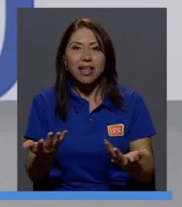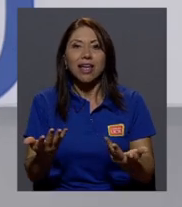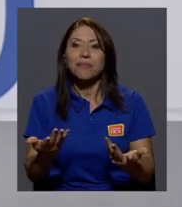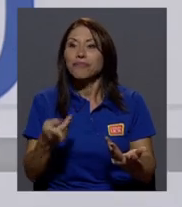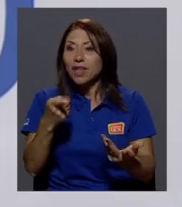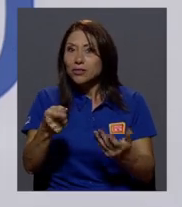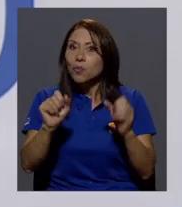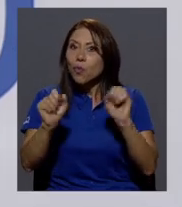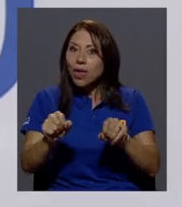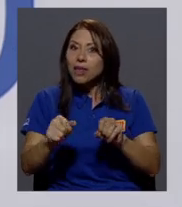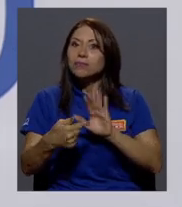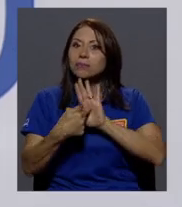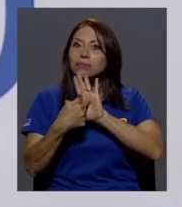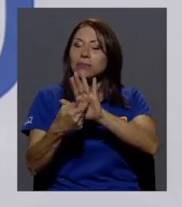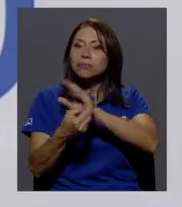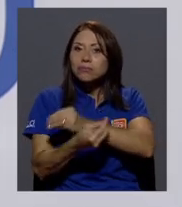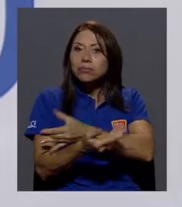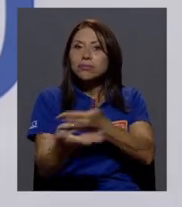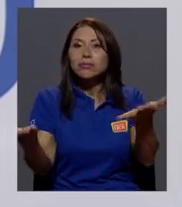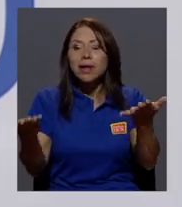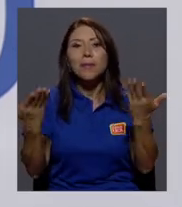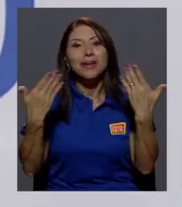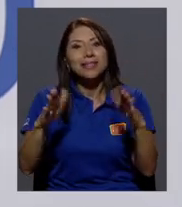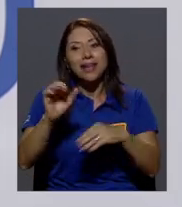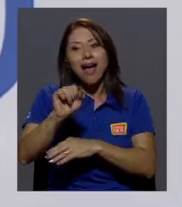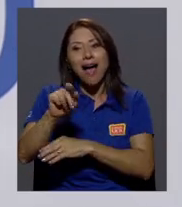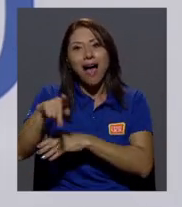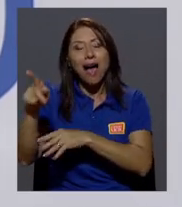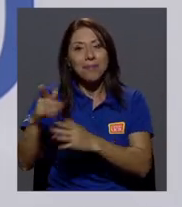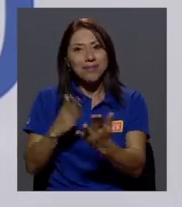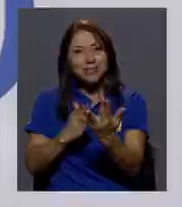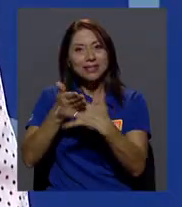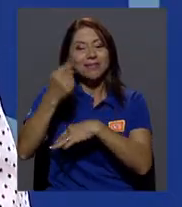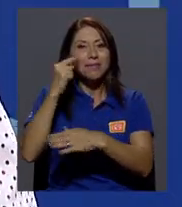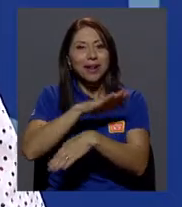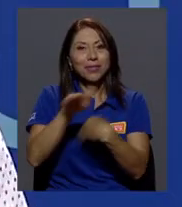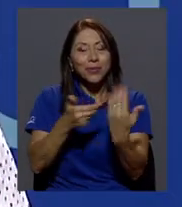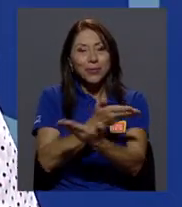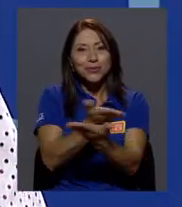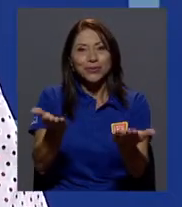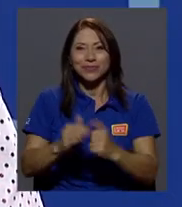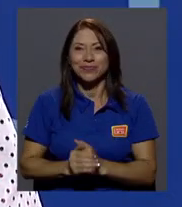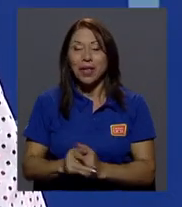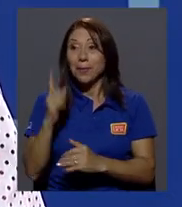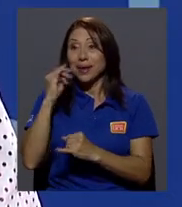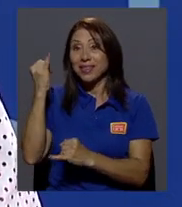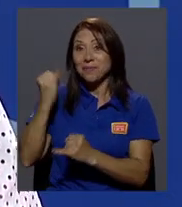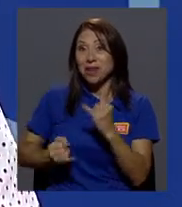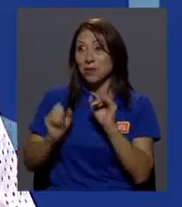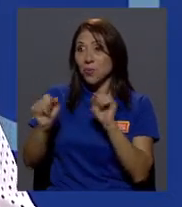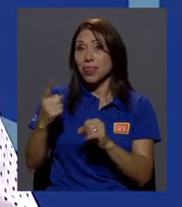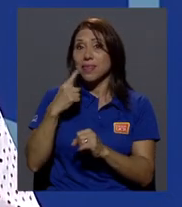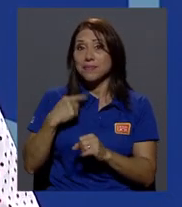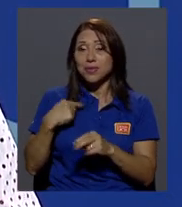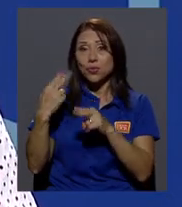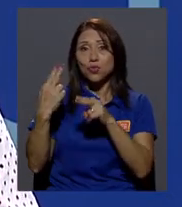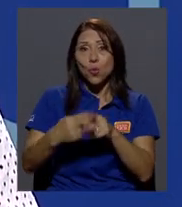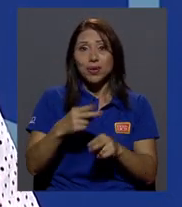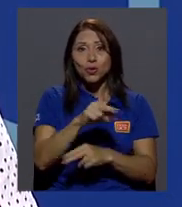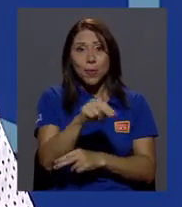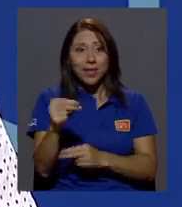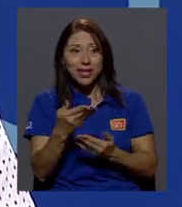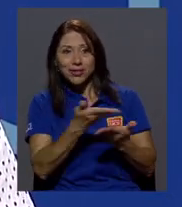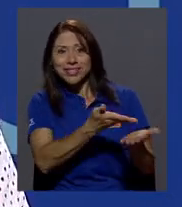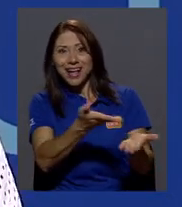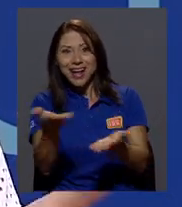al público para que la herramienta esté accesible para todos verdad muy bien igual para terminar me das por favor los nombres de tus compañeros que